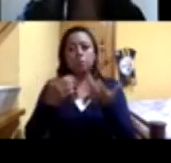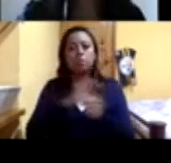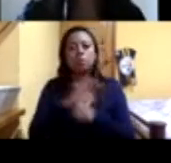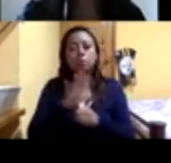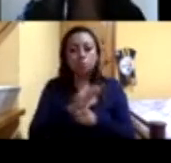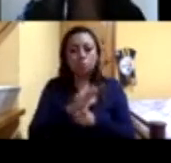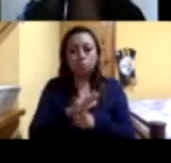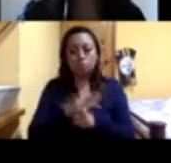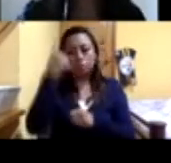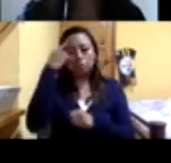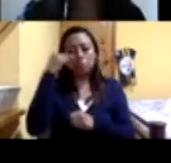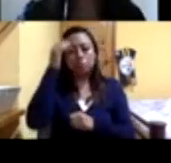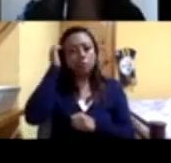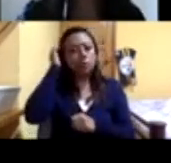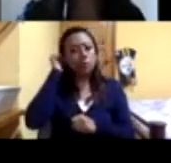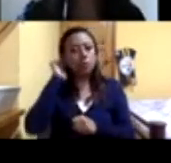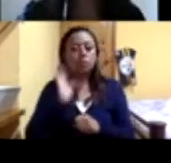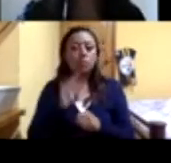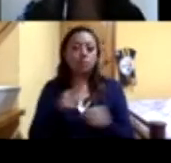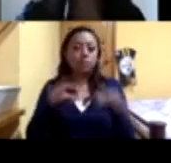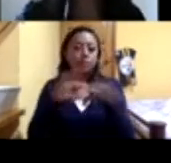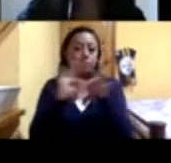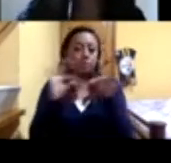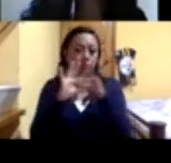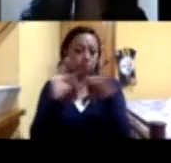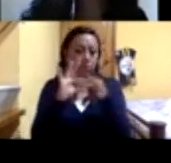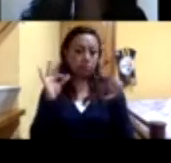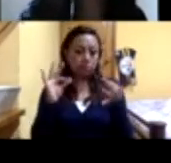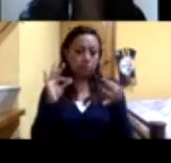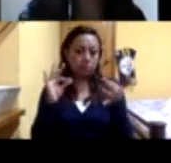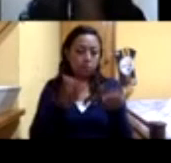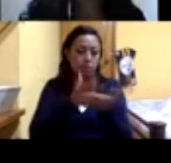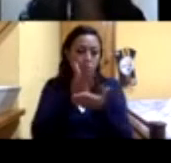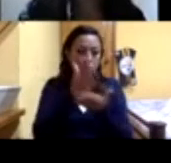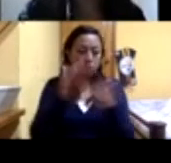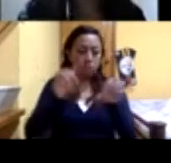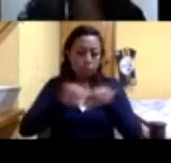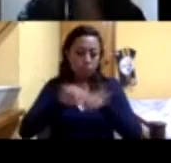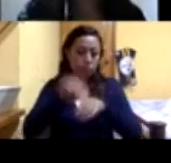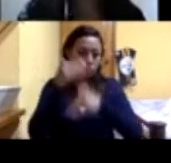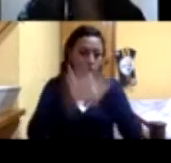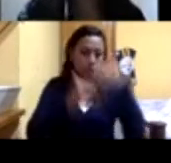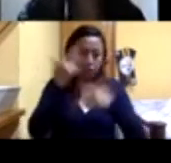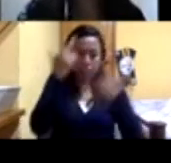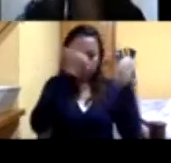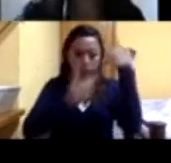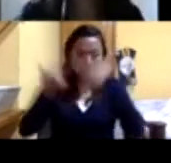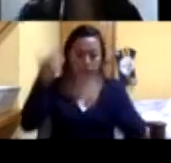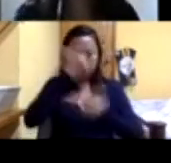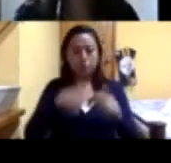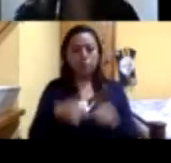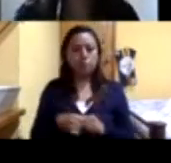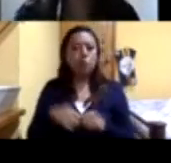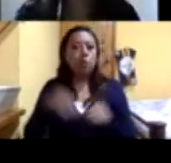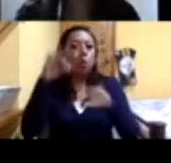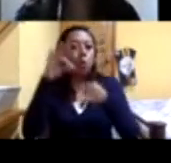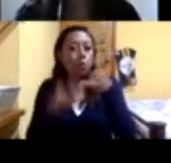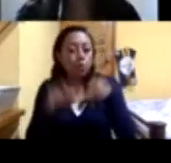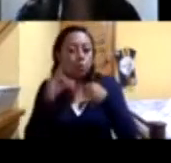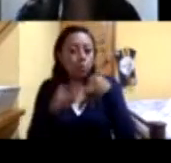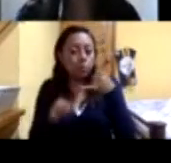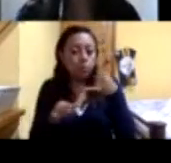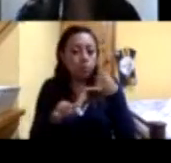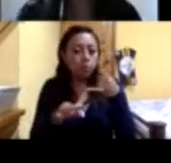el supuesto por el cual interponen el recurso de revisión. Al final, el instituto